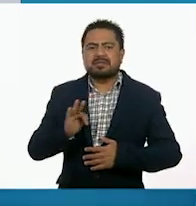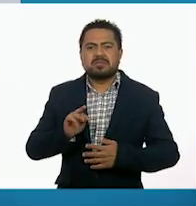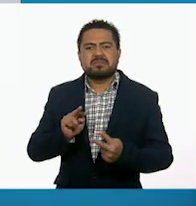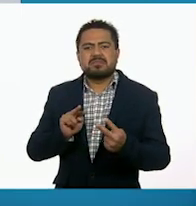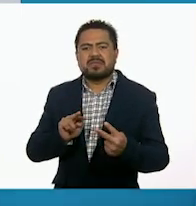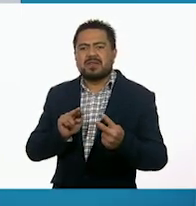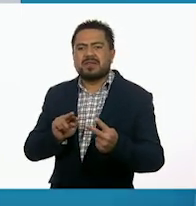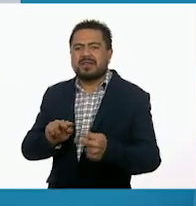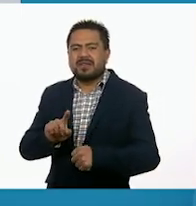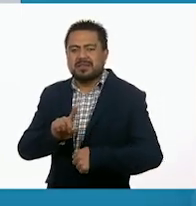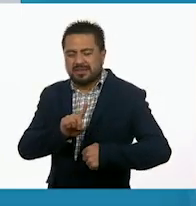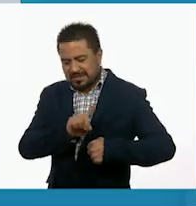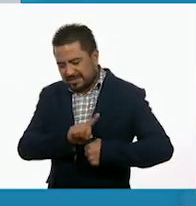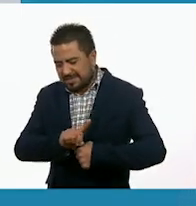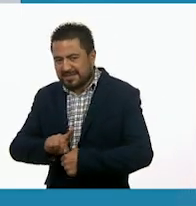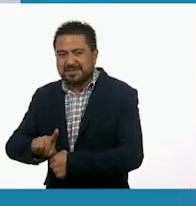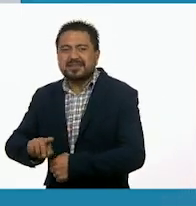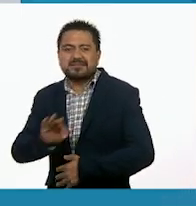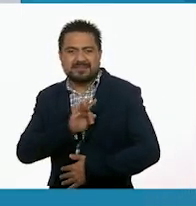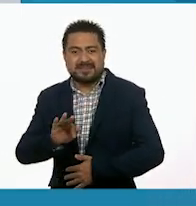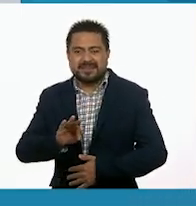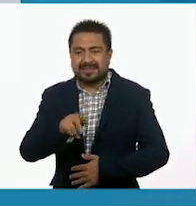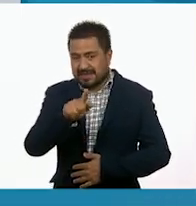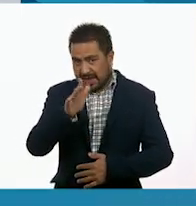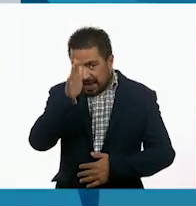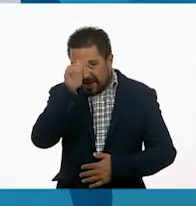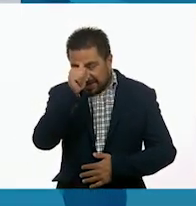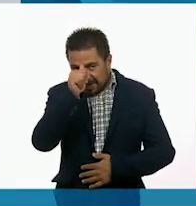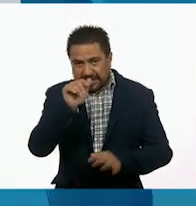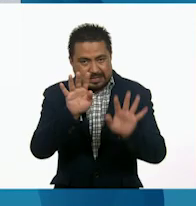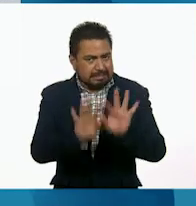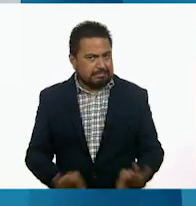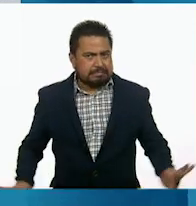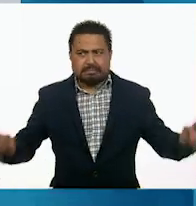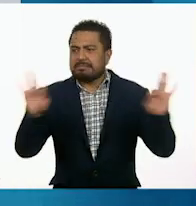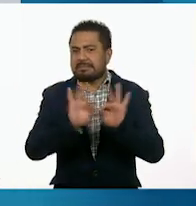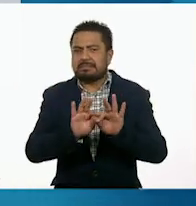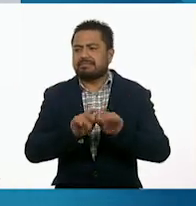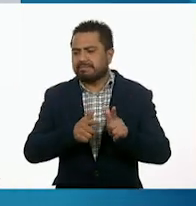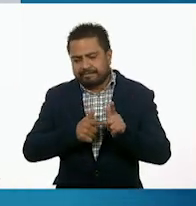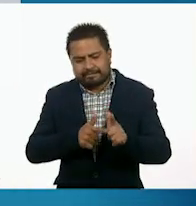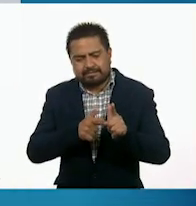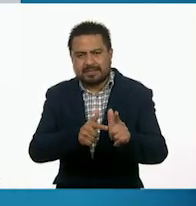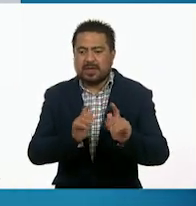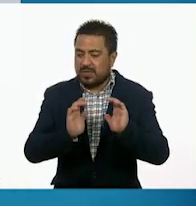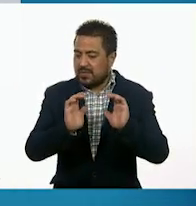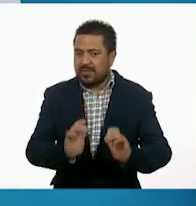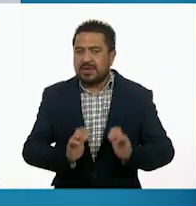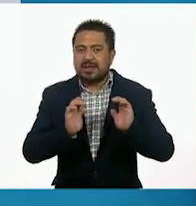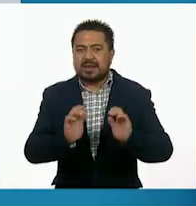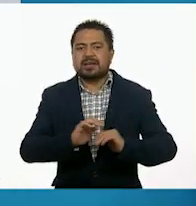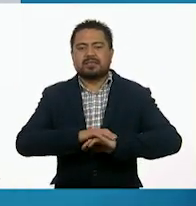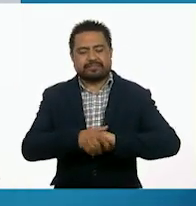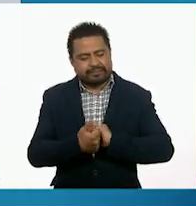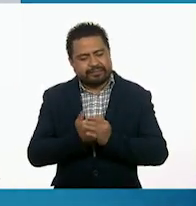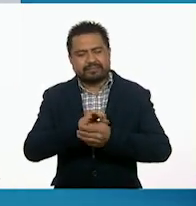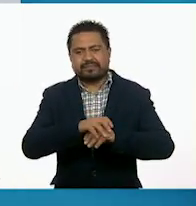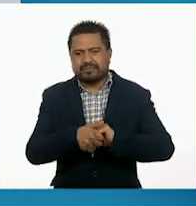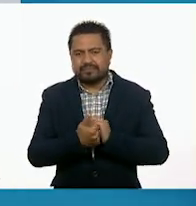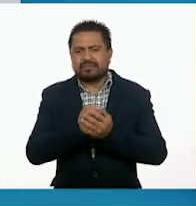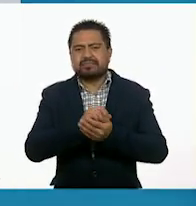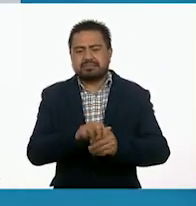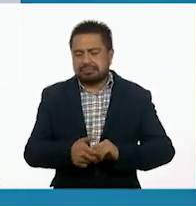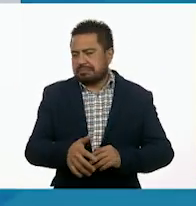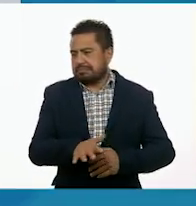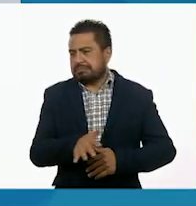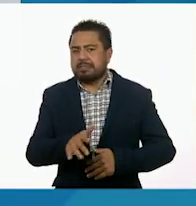ver todos los días! Recuerden que es importante seguir cuidándonos, lavándonos las manos por